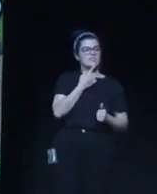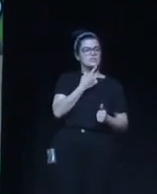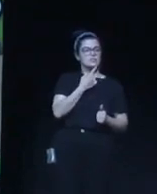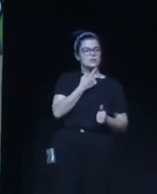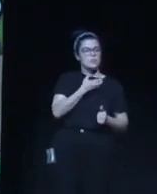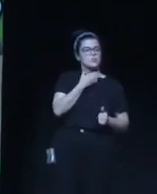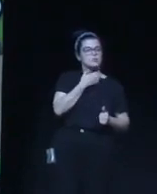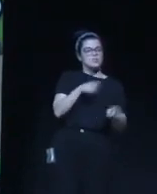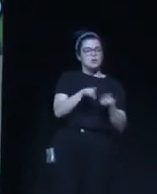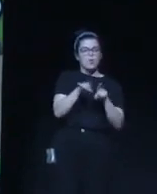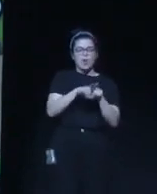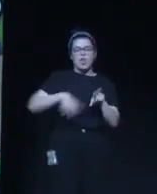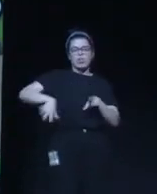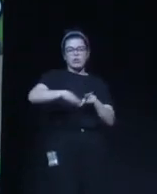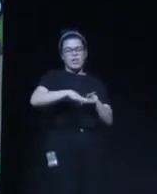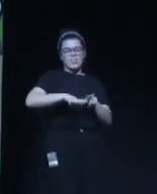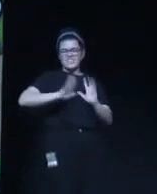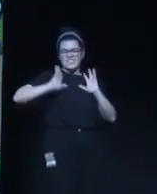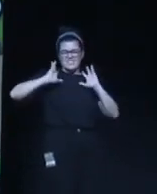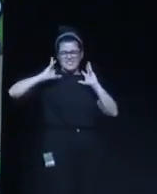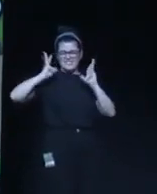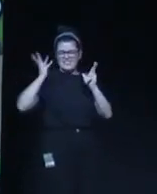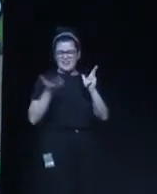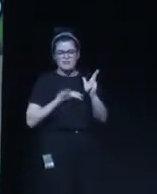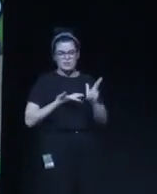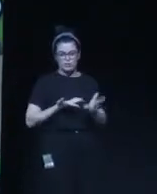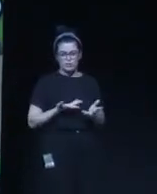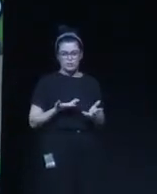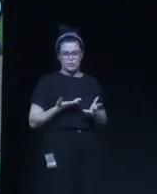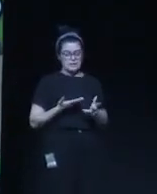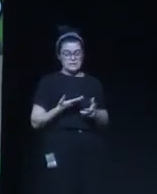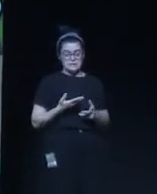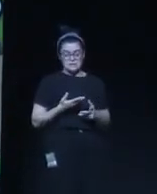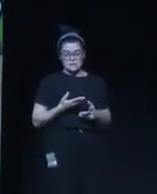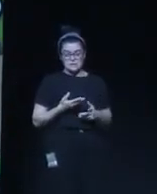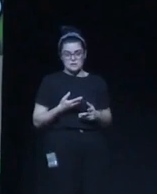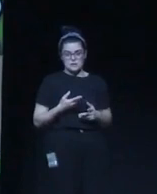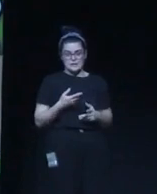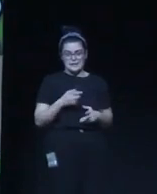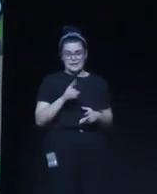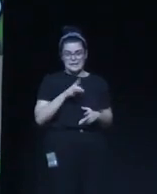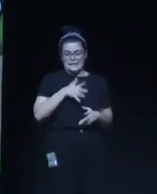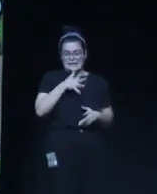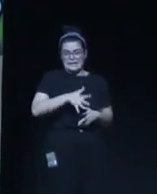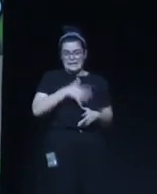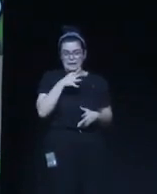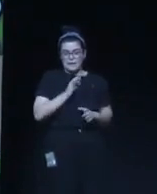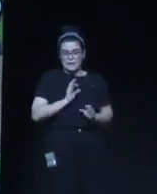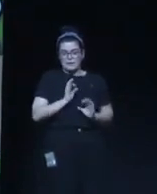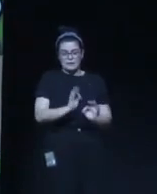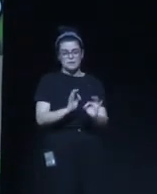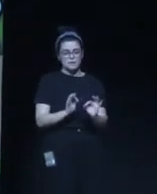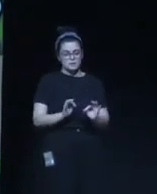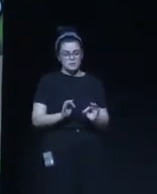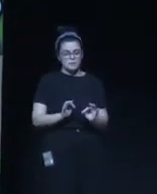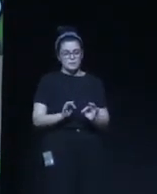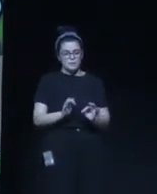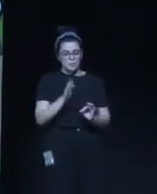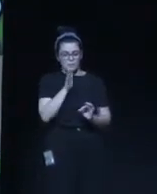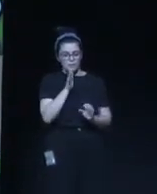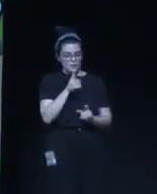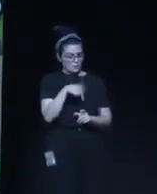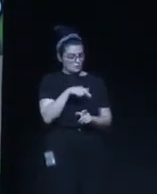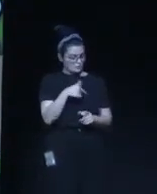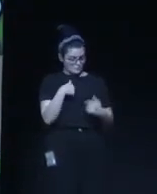sacrificio, ¿no? Es tremendo que esto se pueda definir así, porque ¿cómo puede ser? O sea, si nos tocara a las personas que